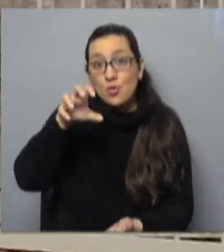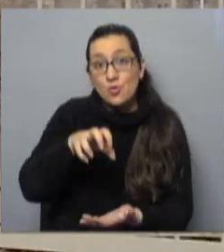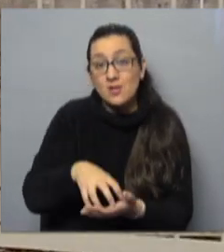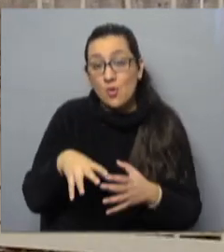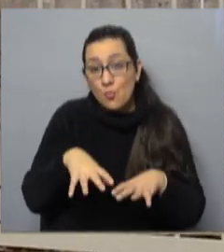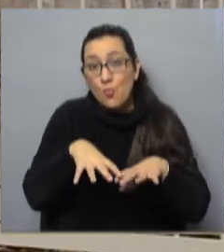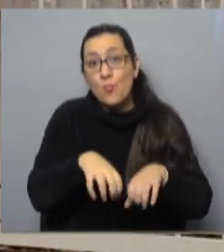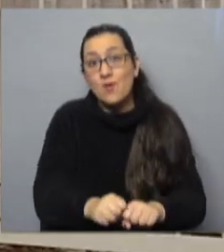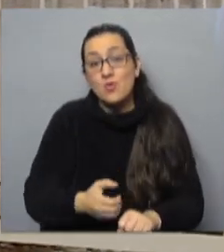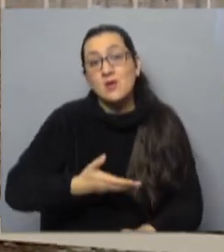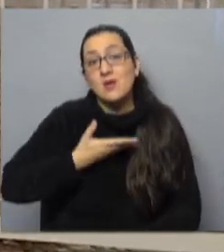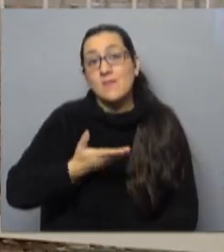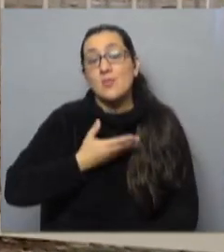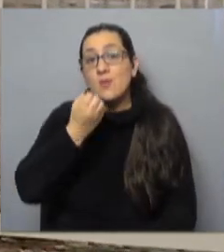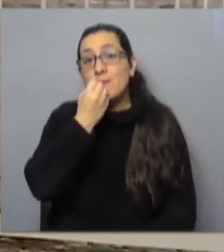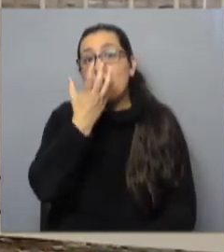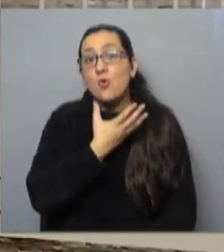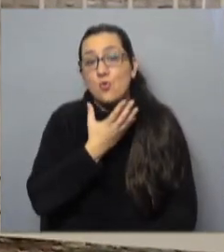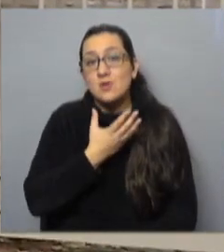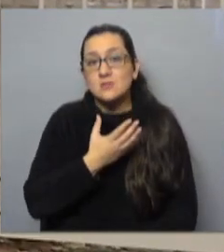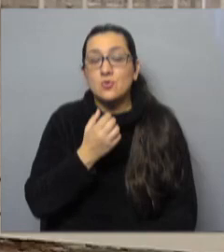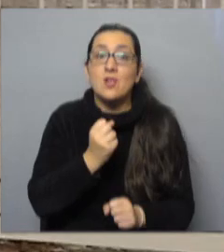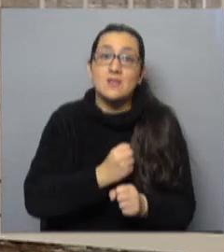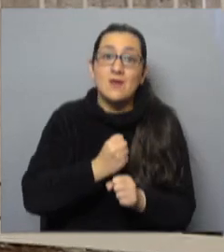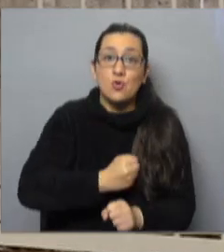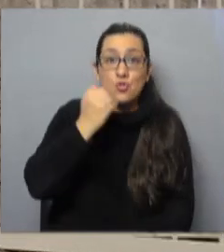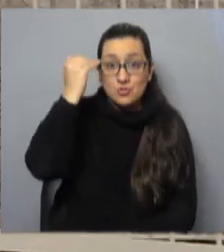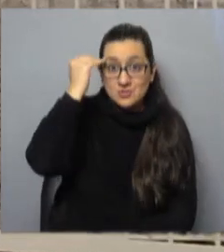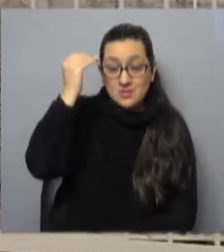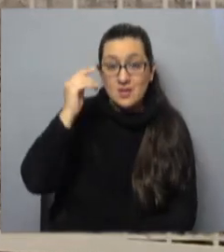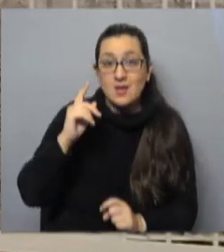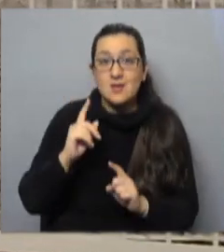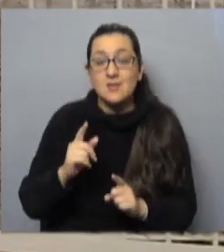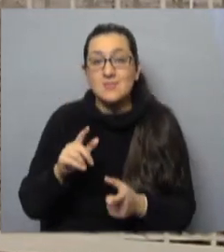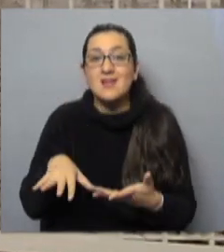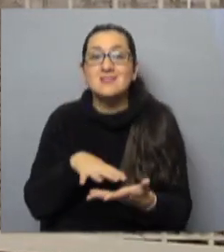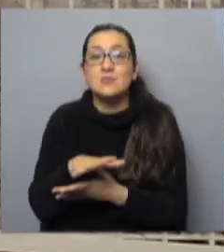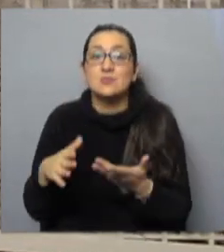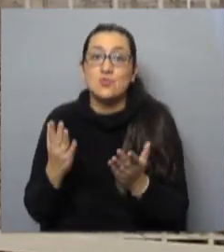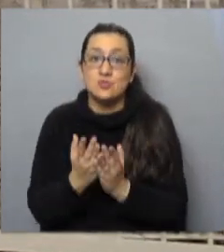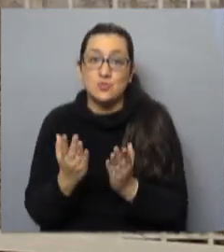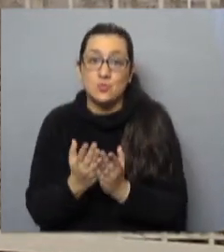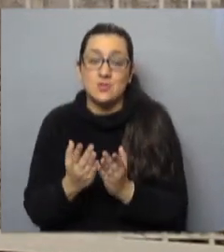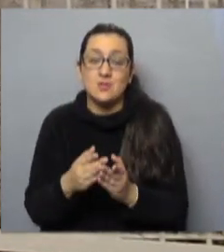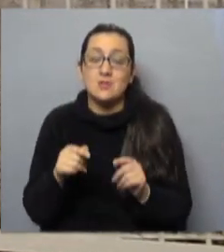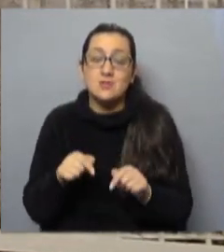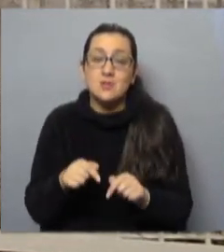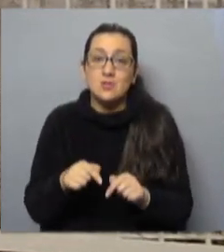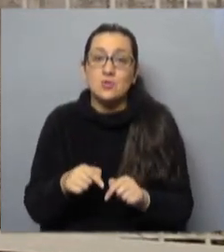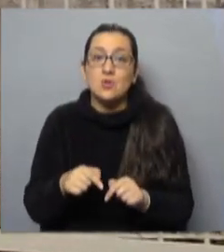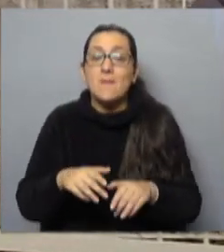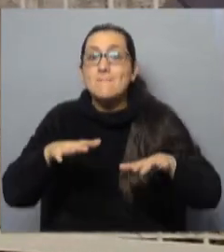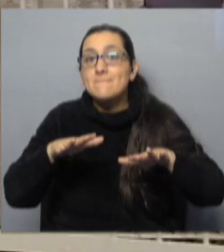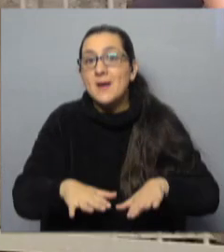ocupado en reclamo de mejoras tanto a nivel de trabajo de docentes como de también de la situación de los estudiantes esta medida es en el marco de